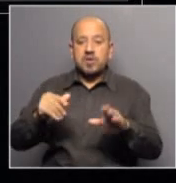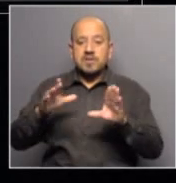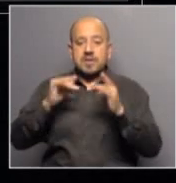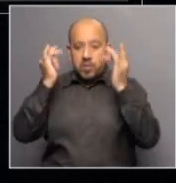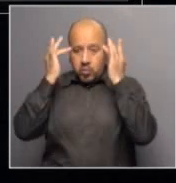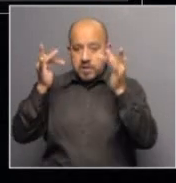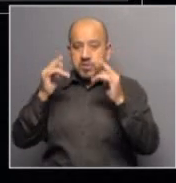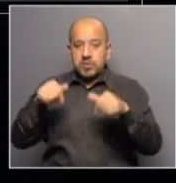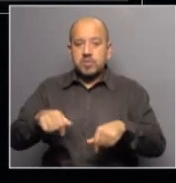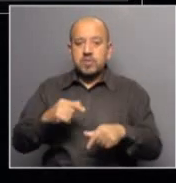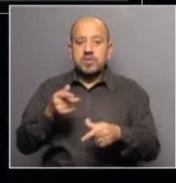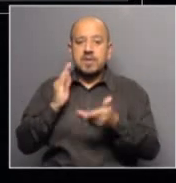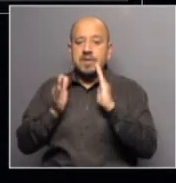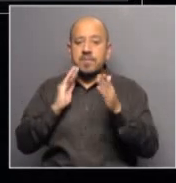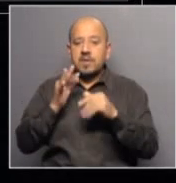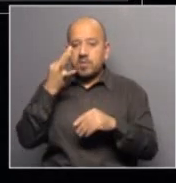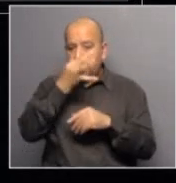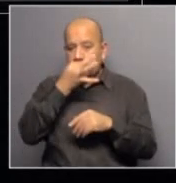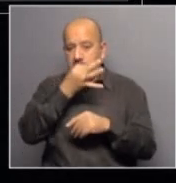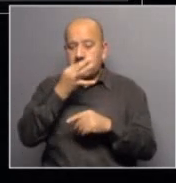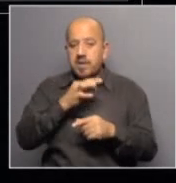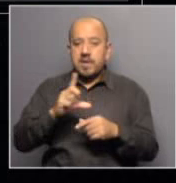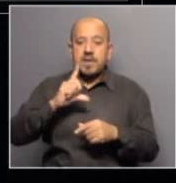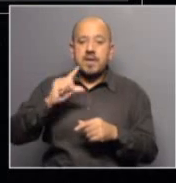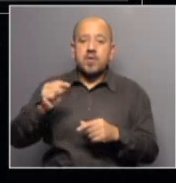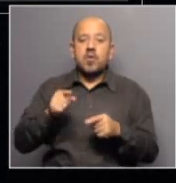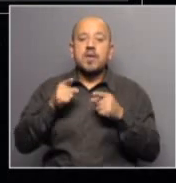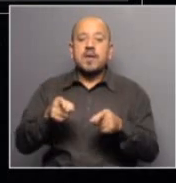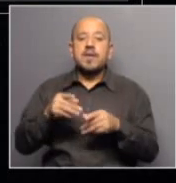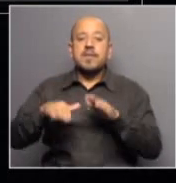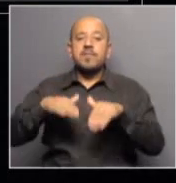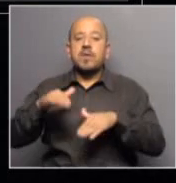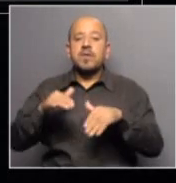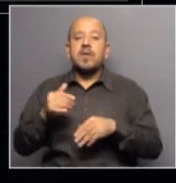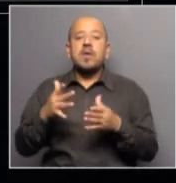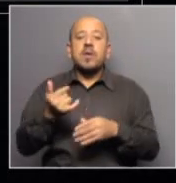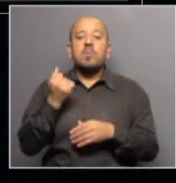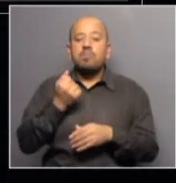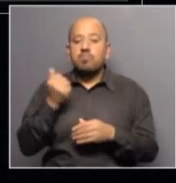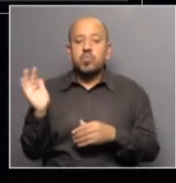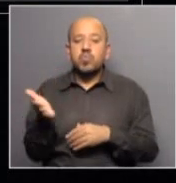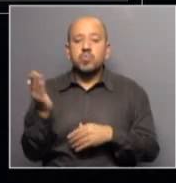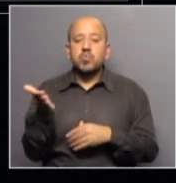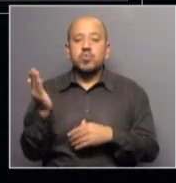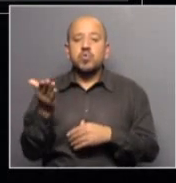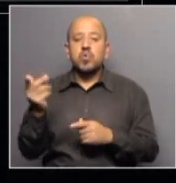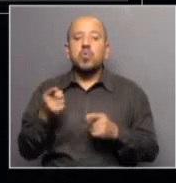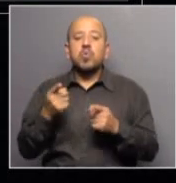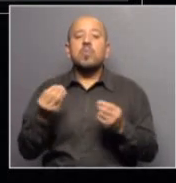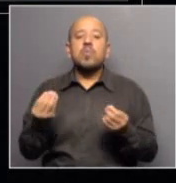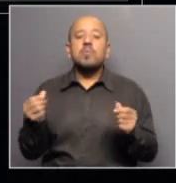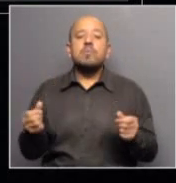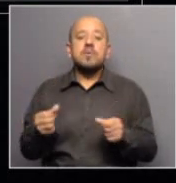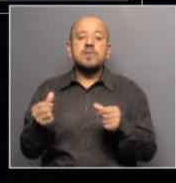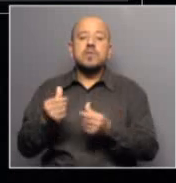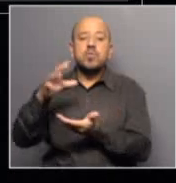centro de tratamiento de adicciones. Y bueno, y ahí dependiendo el tipo de producción que vos tengas, cómo va a ser tu sede, en el sentido de